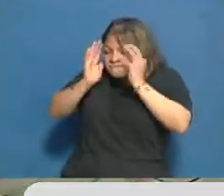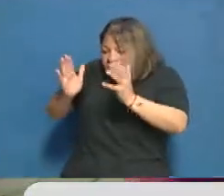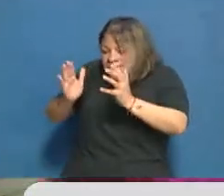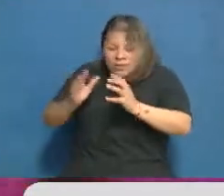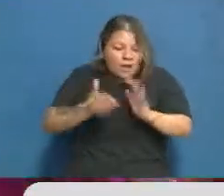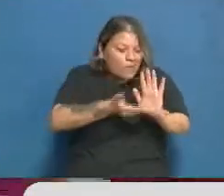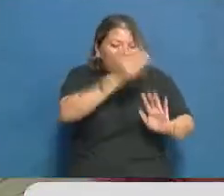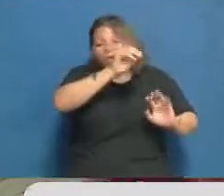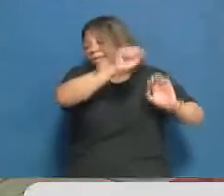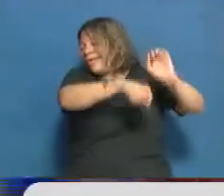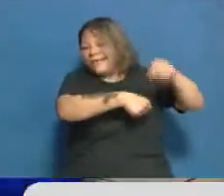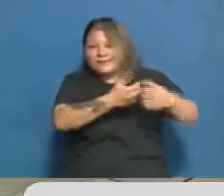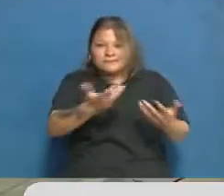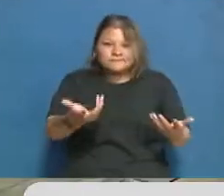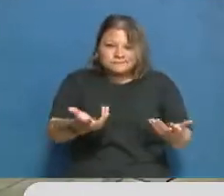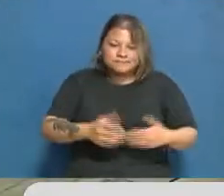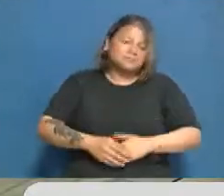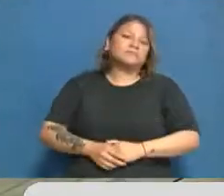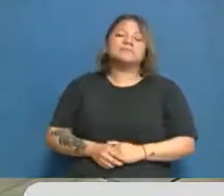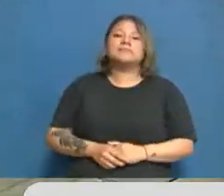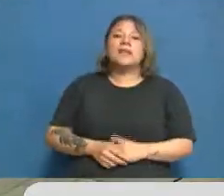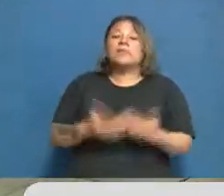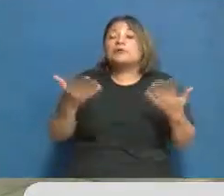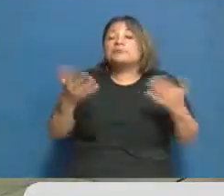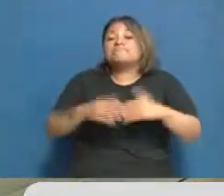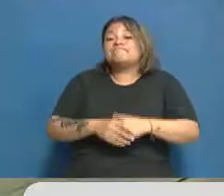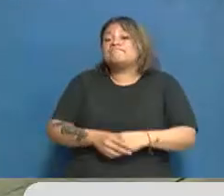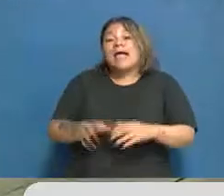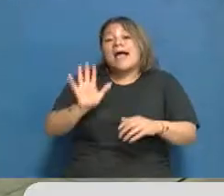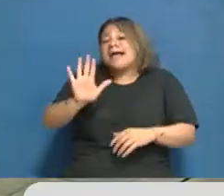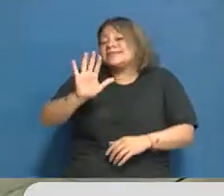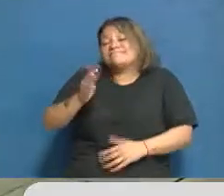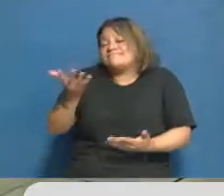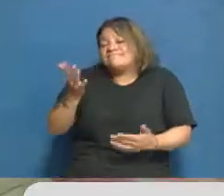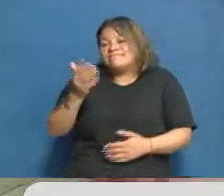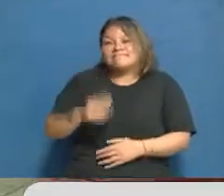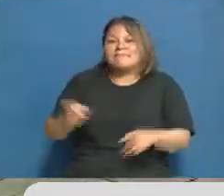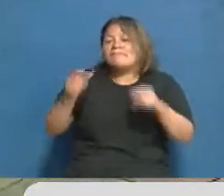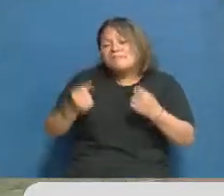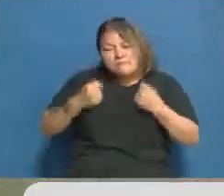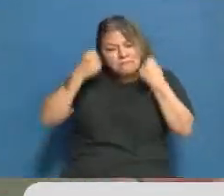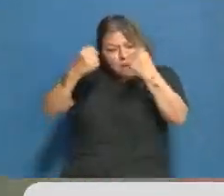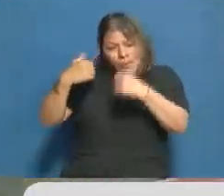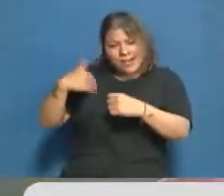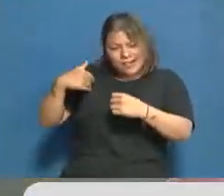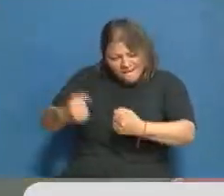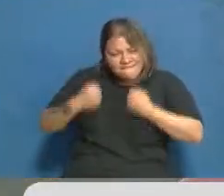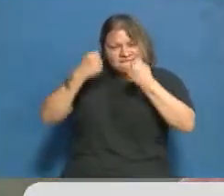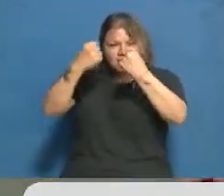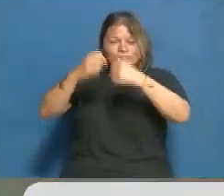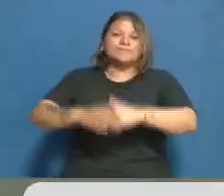menos... con menos onda, claro, sí, ¿eh? Claro. Pero bueno, ¿qué va a ser? Es lo que hay. Uh-huh. Pero vamos, vamos, vamos a Argentina.